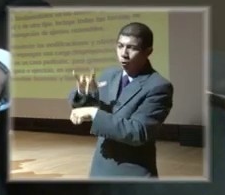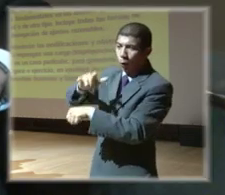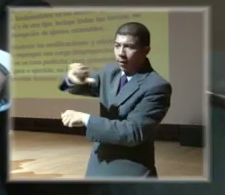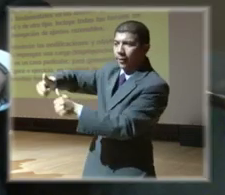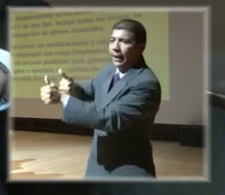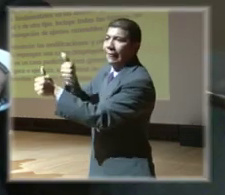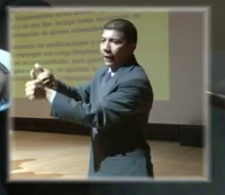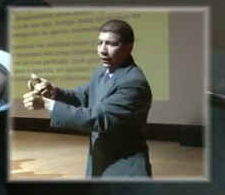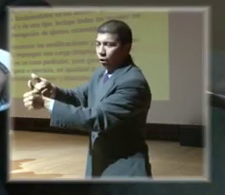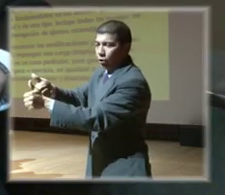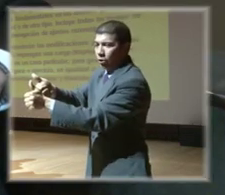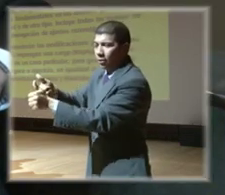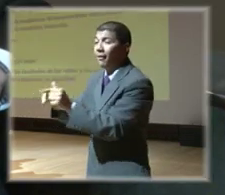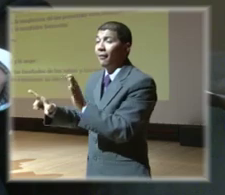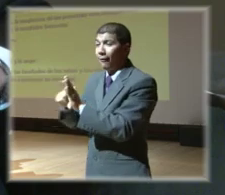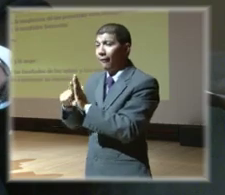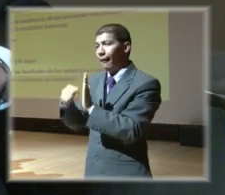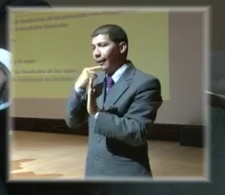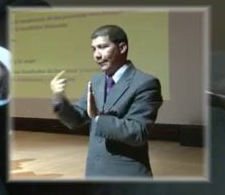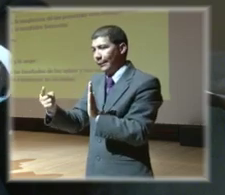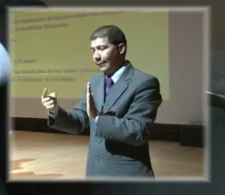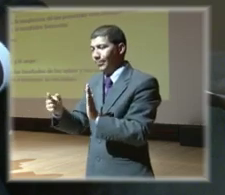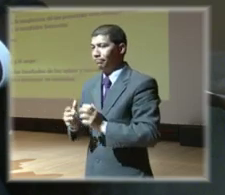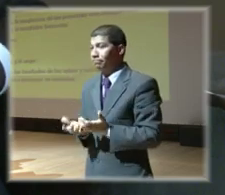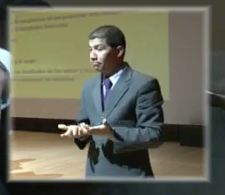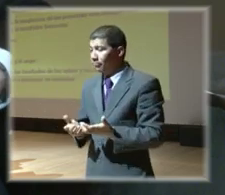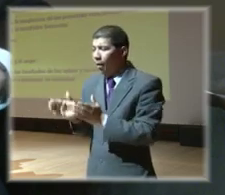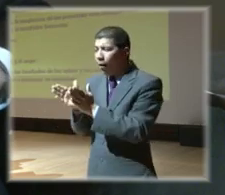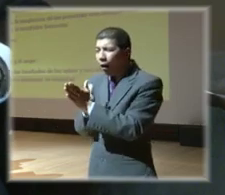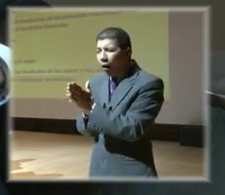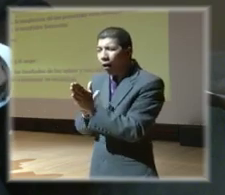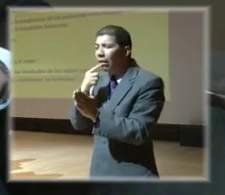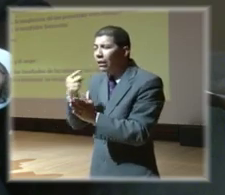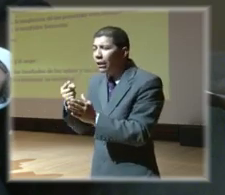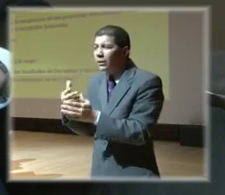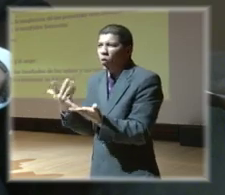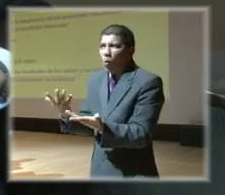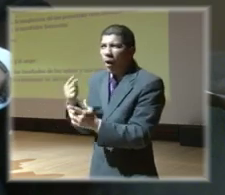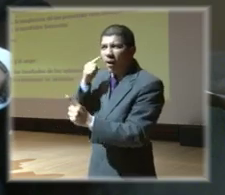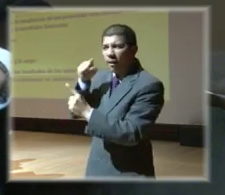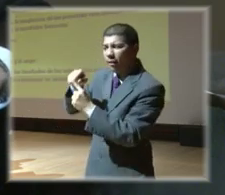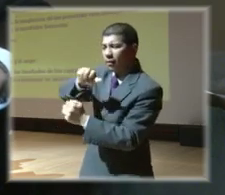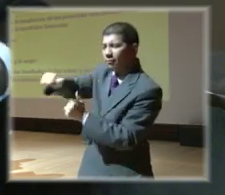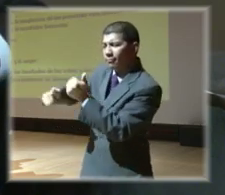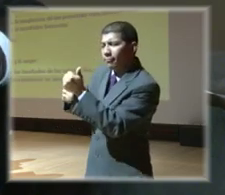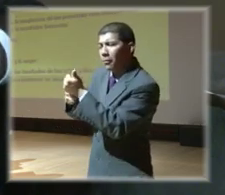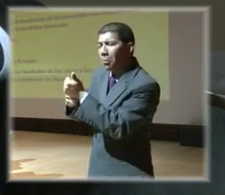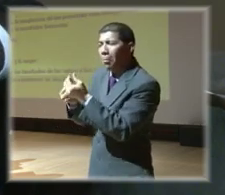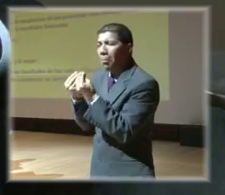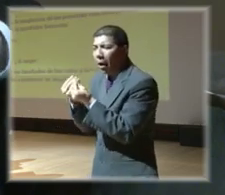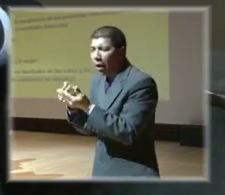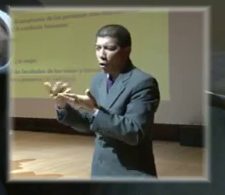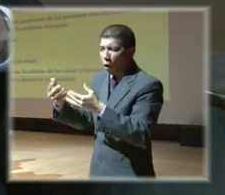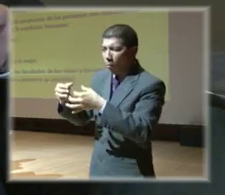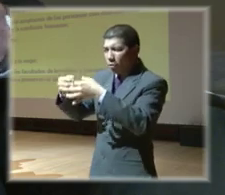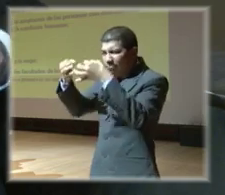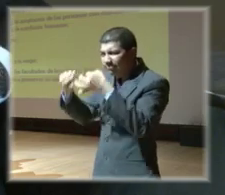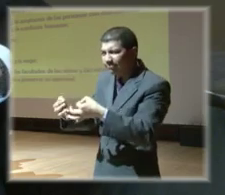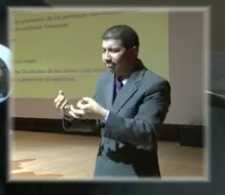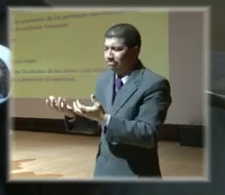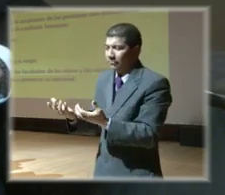sobre interdicción no establecen detalladamente cuáles son los tópicos a través de los cuales se restringen